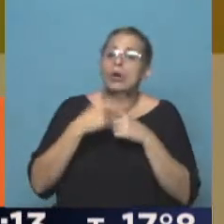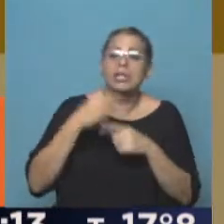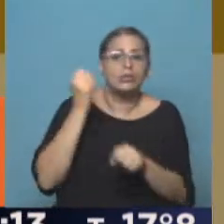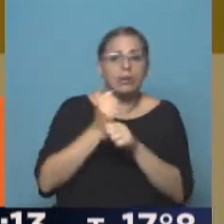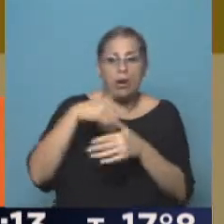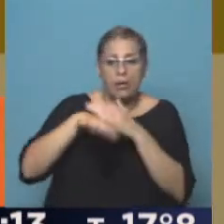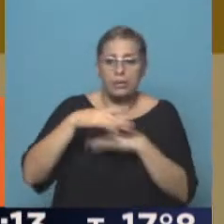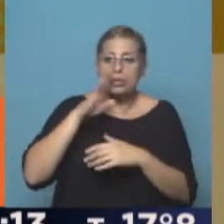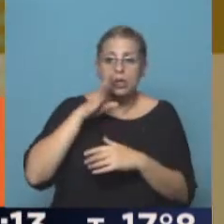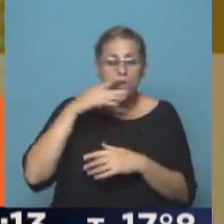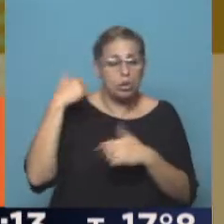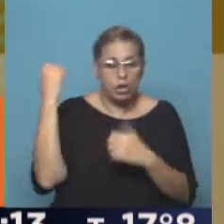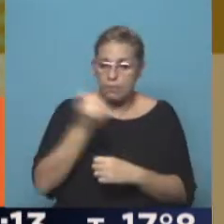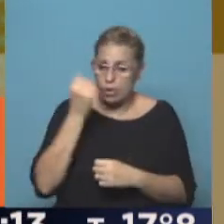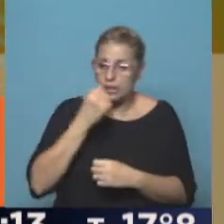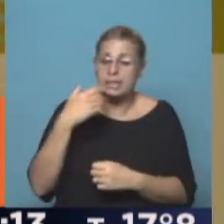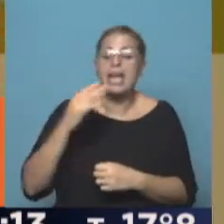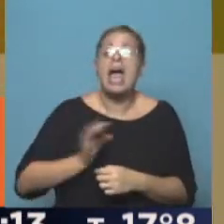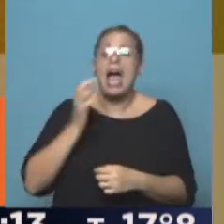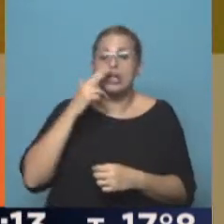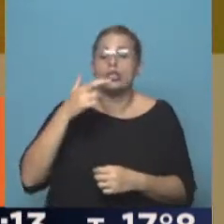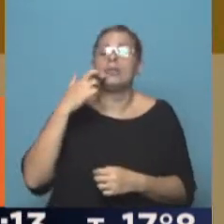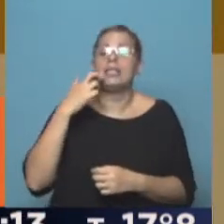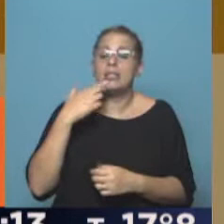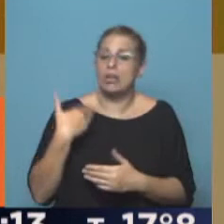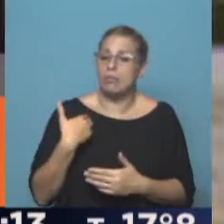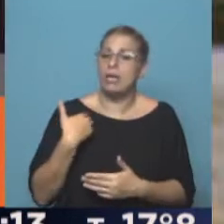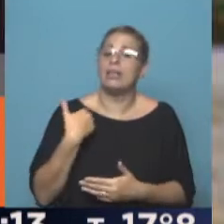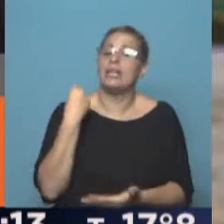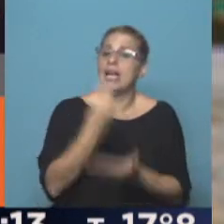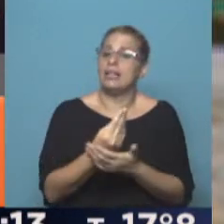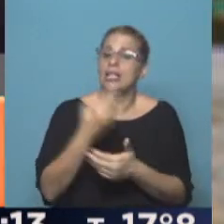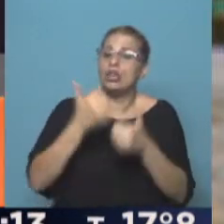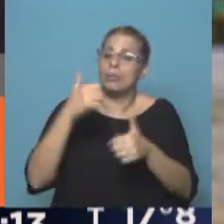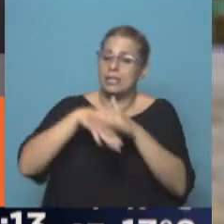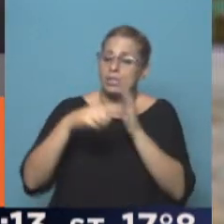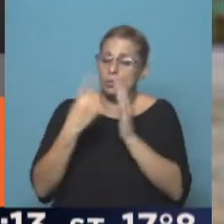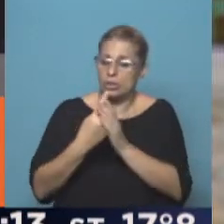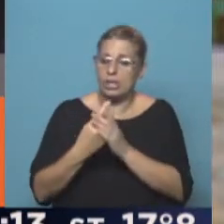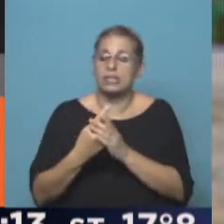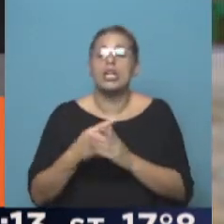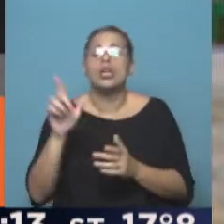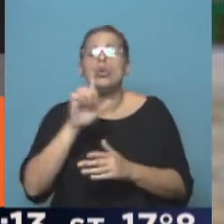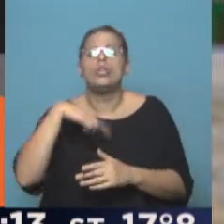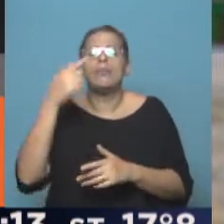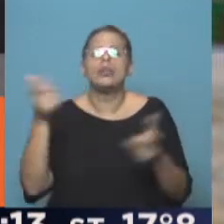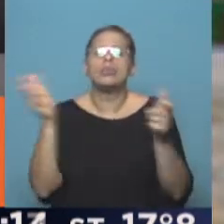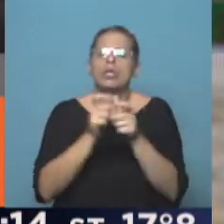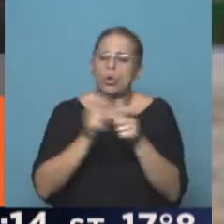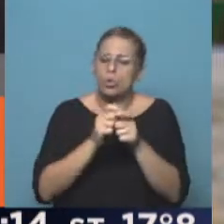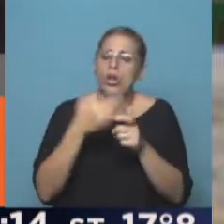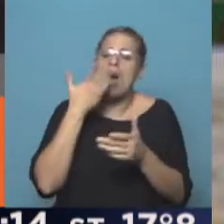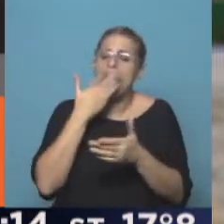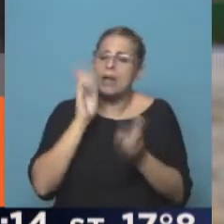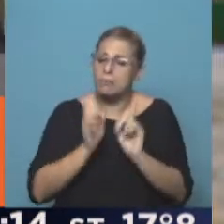2019 puede ser un gran candidato para competir en la ciudad de estos temas se va a hablar el lunes en la quinta de olivos se va a reunir la conducción de la unión